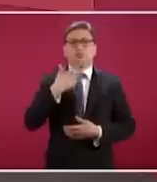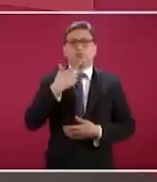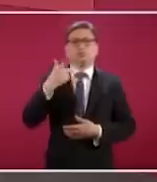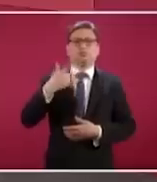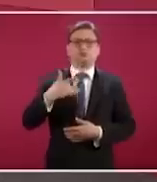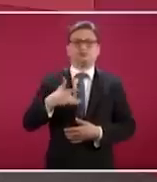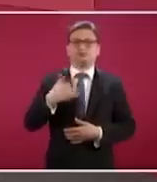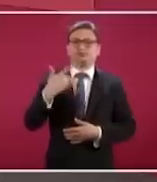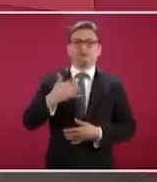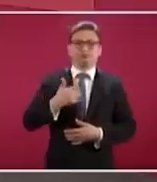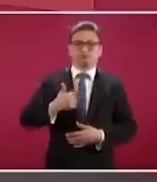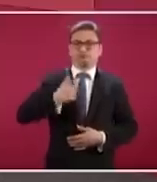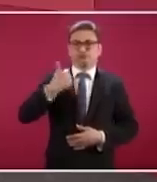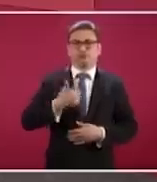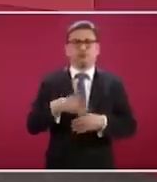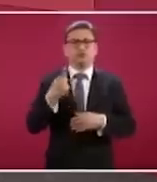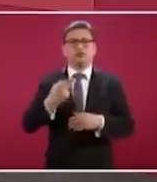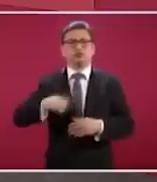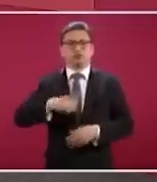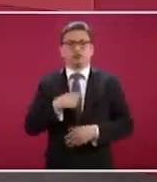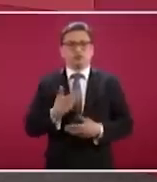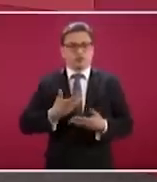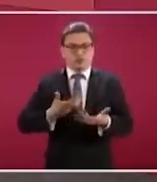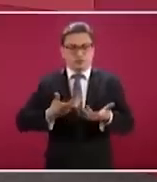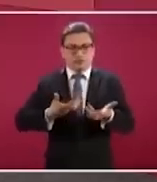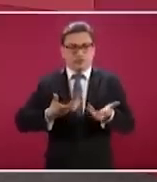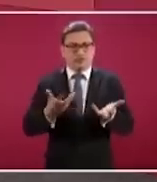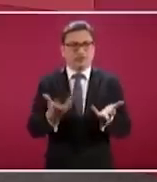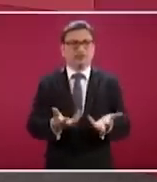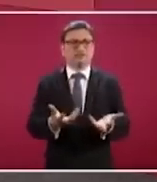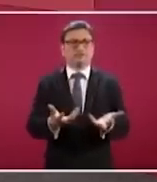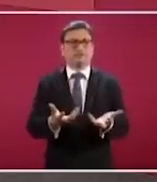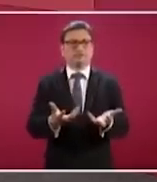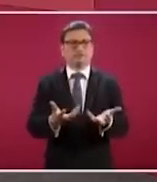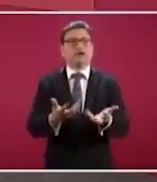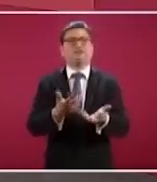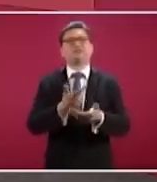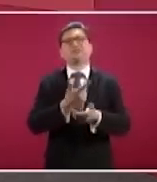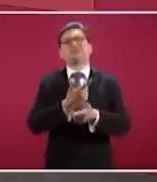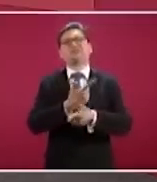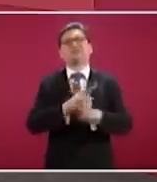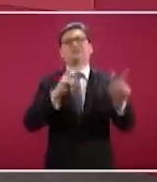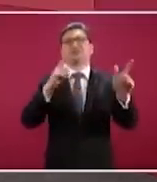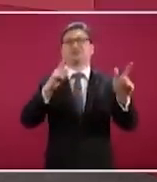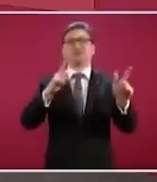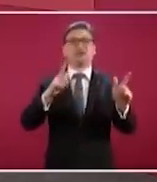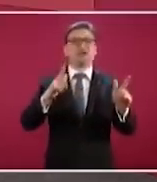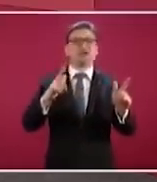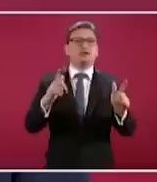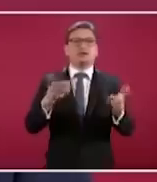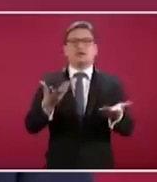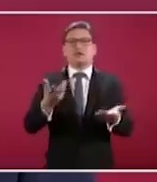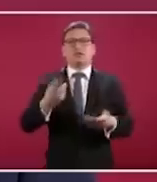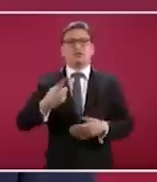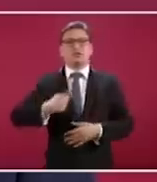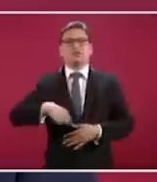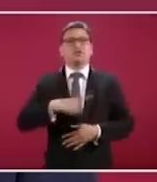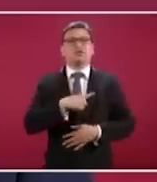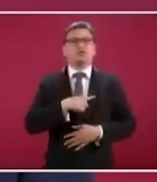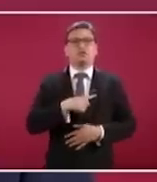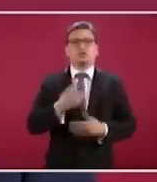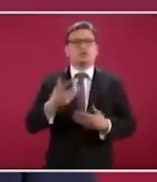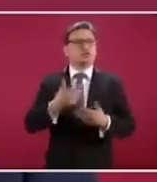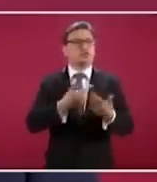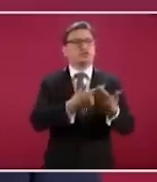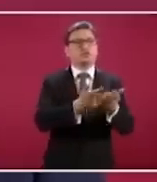de que actuamos con libertad, no tenemos relación